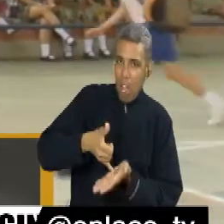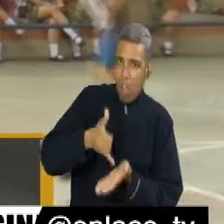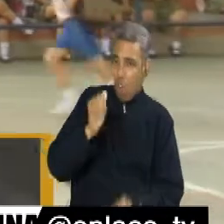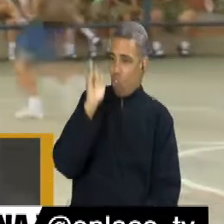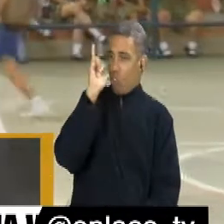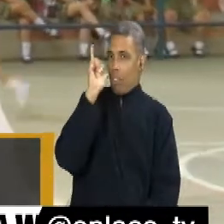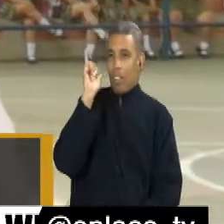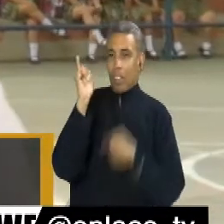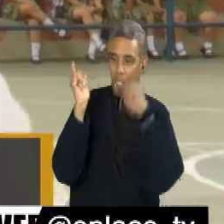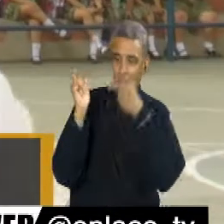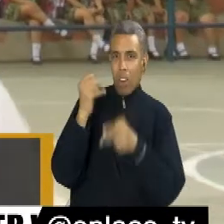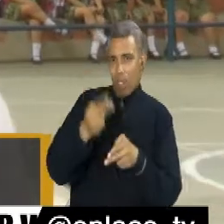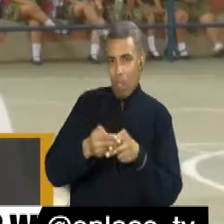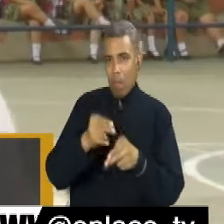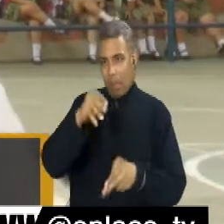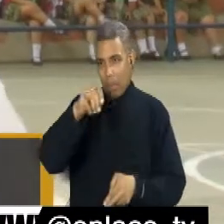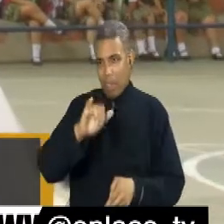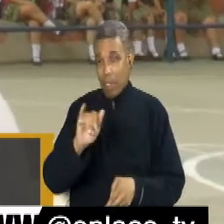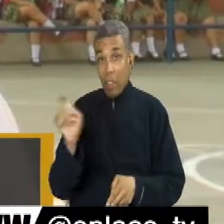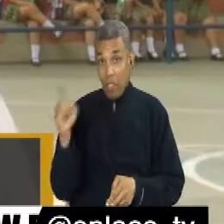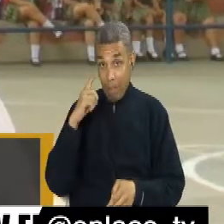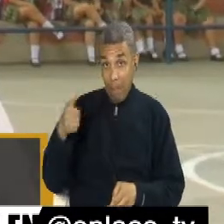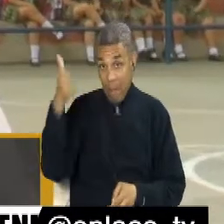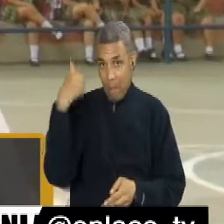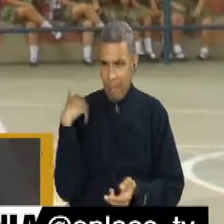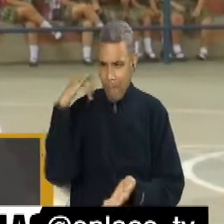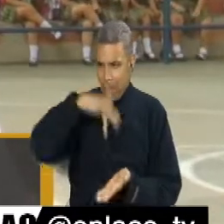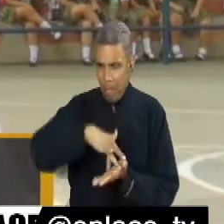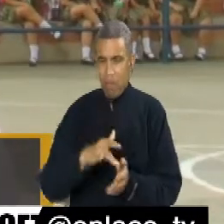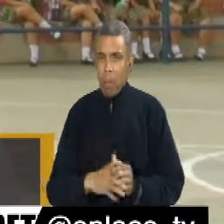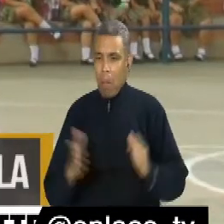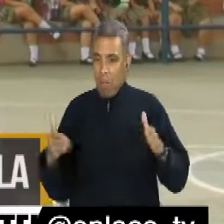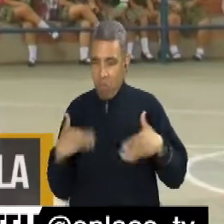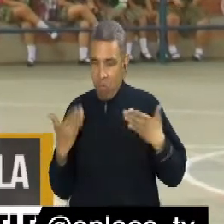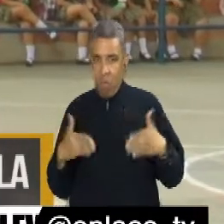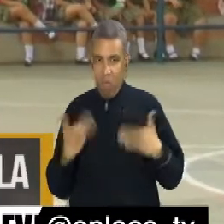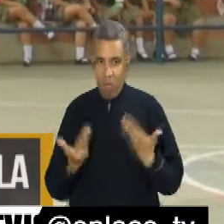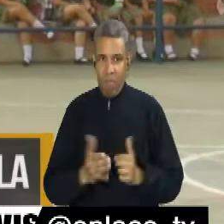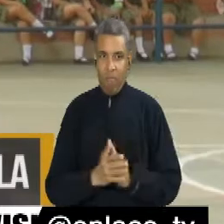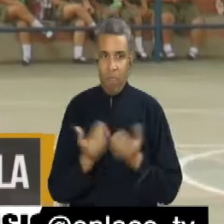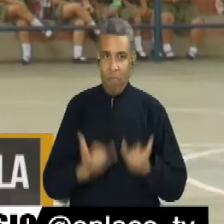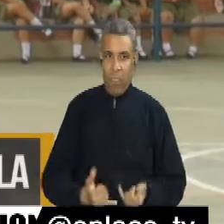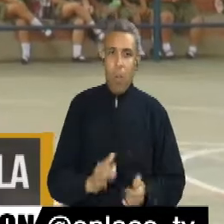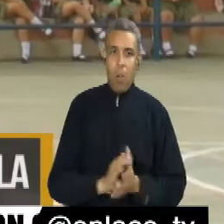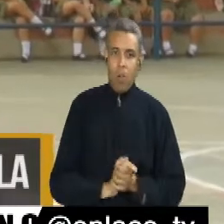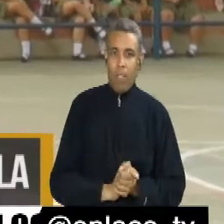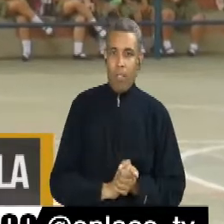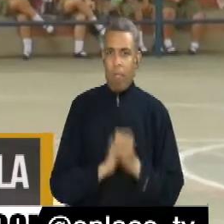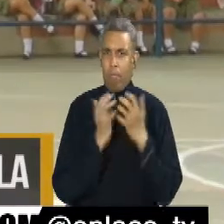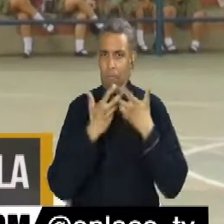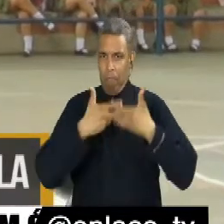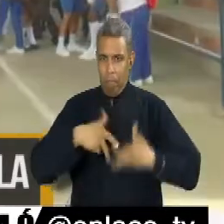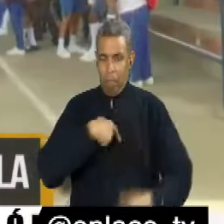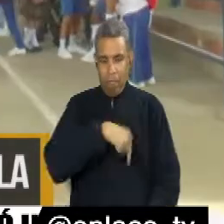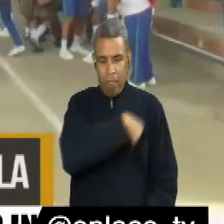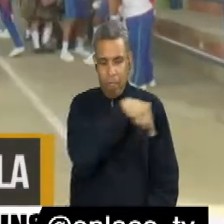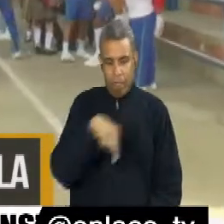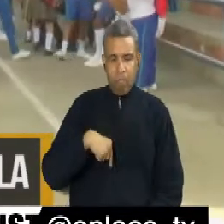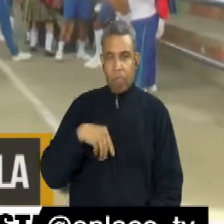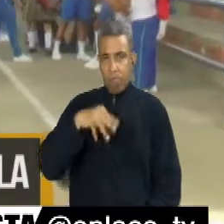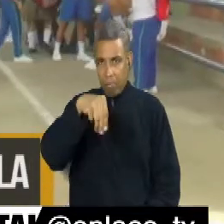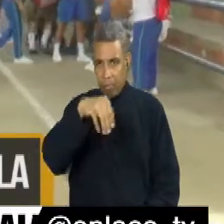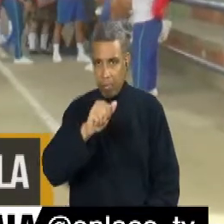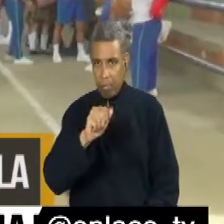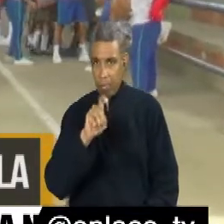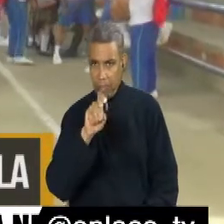CAS, pues muy contentos, haciendo una premiación bien importante, ya que la compañía como tal, Maxicola,